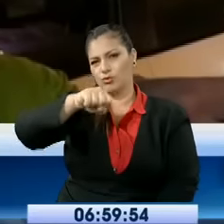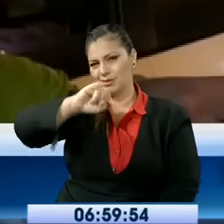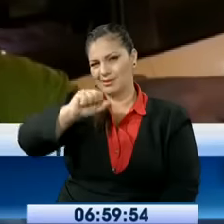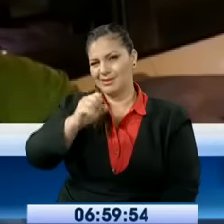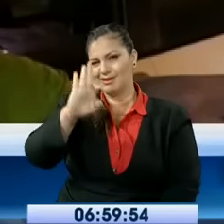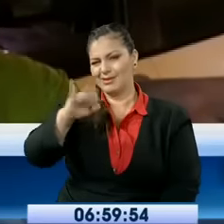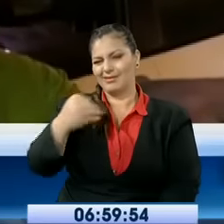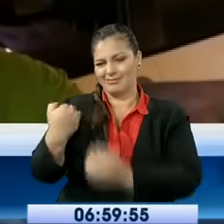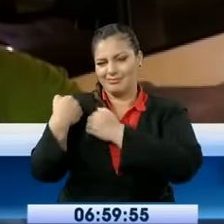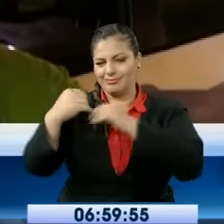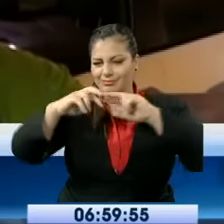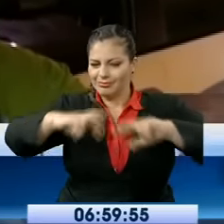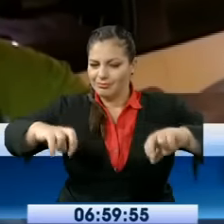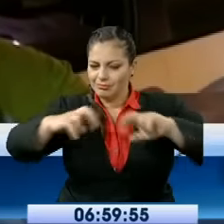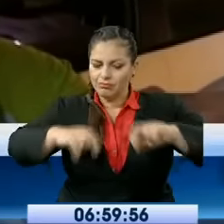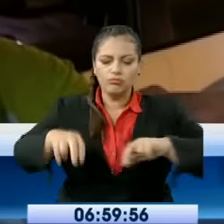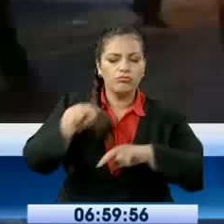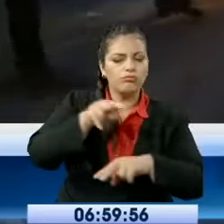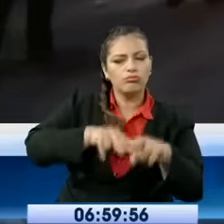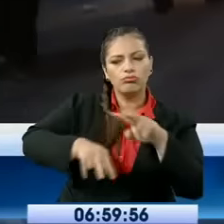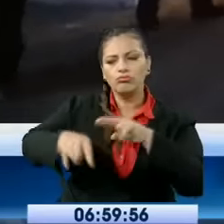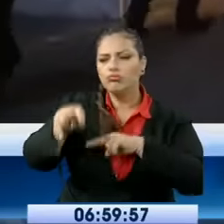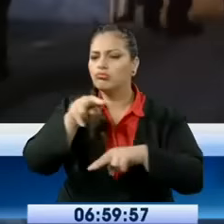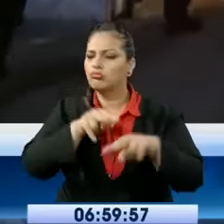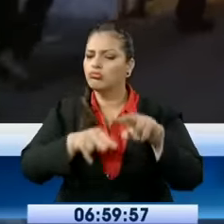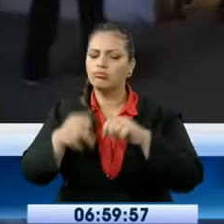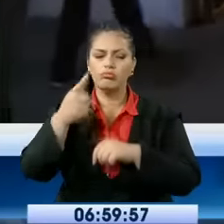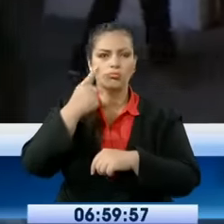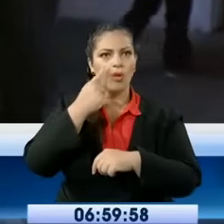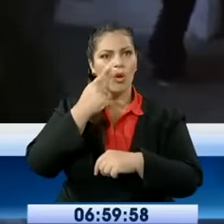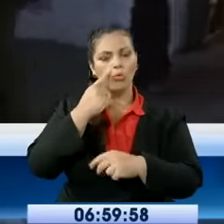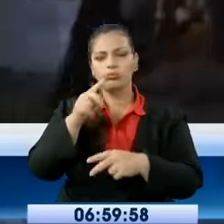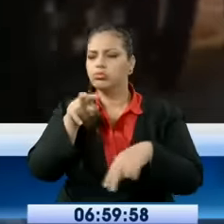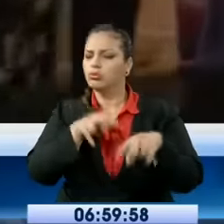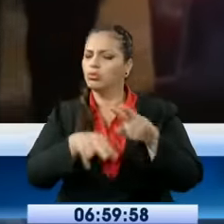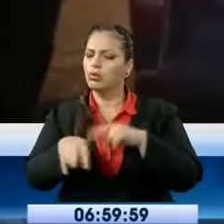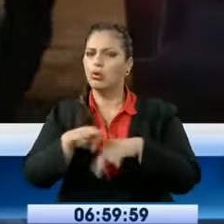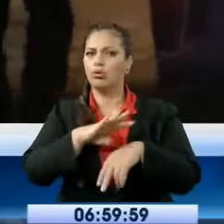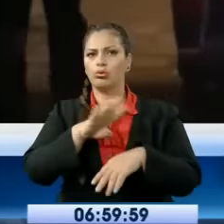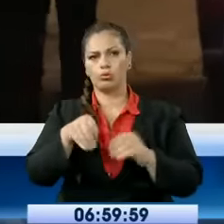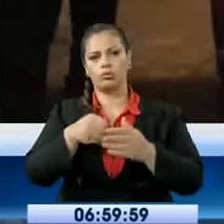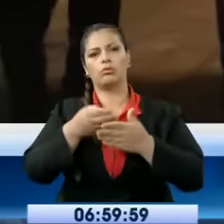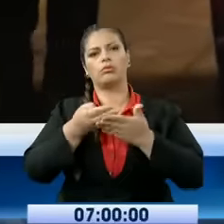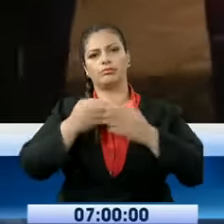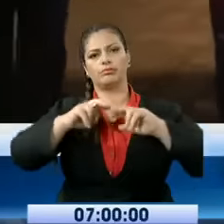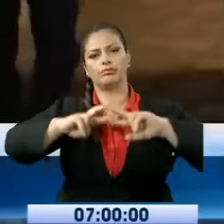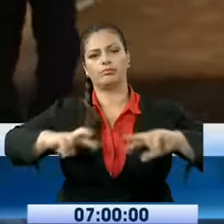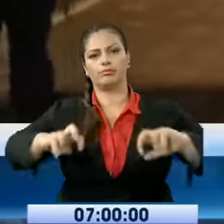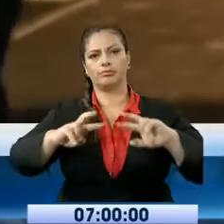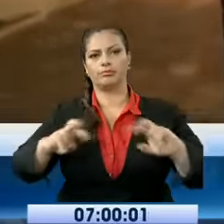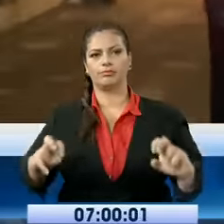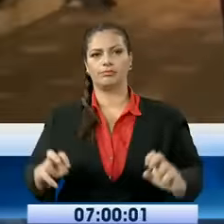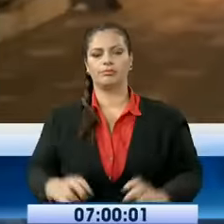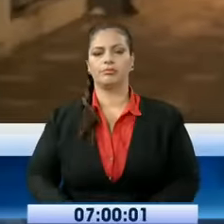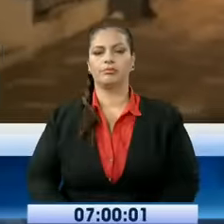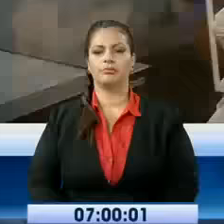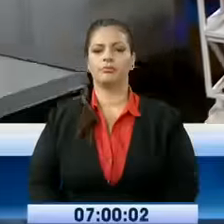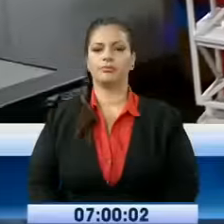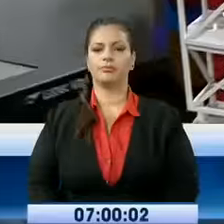vestigios, reconocimiento del lugar de los hechos, entre otras. En Chimborazo informó Darwin Altamirano.